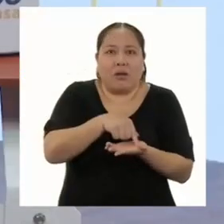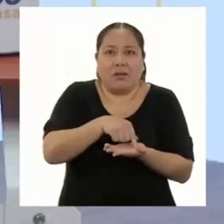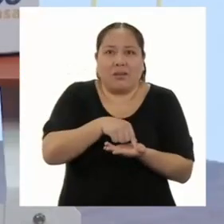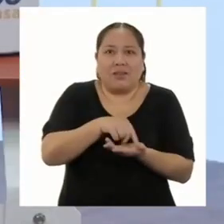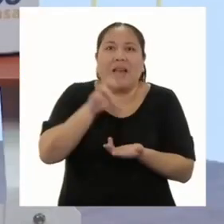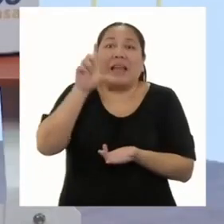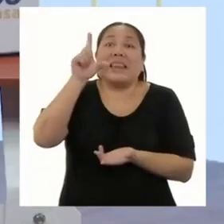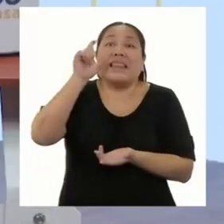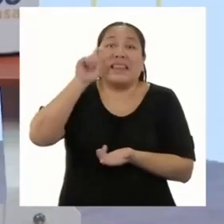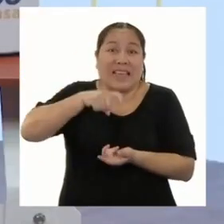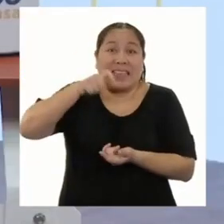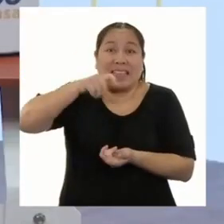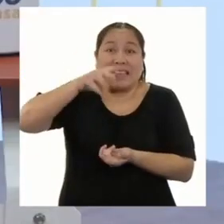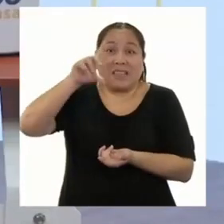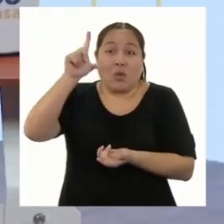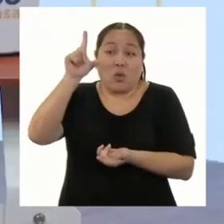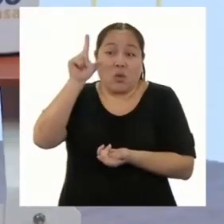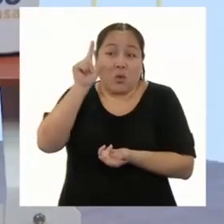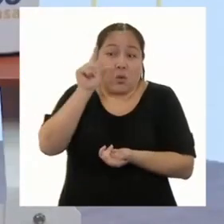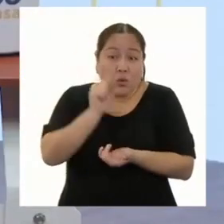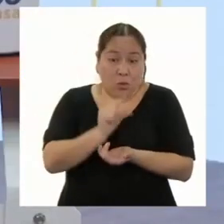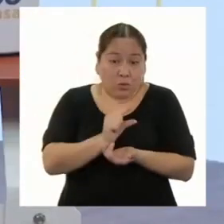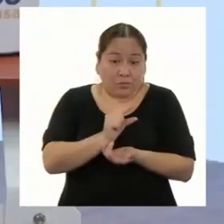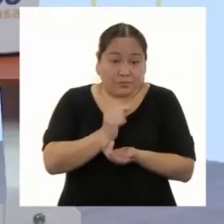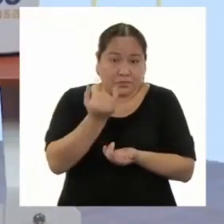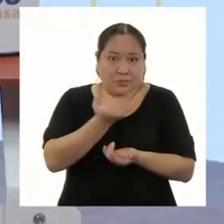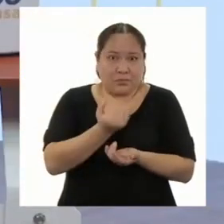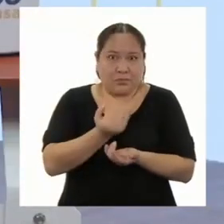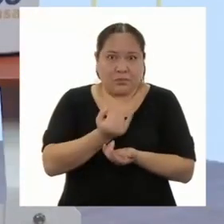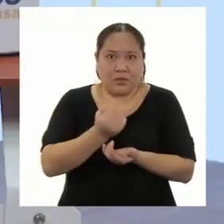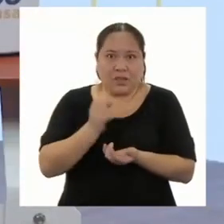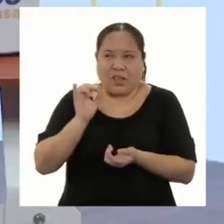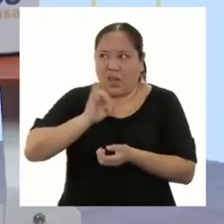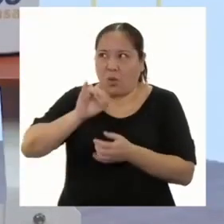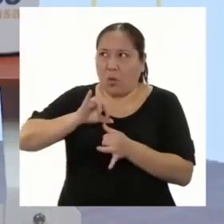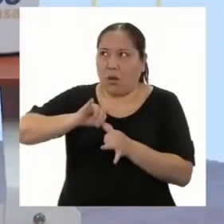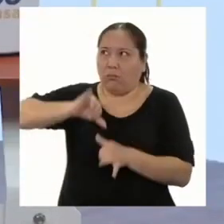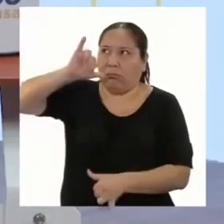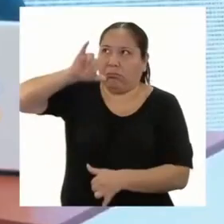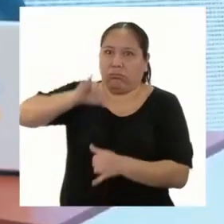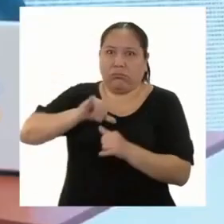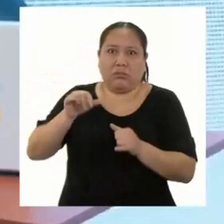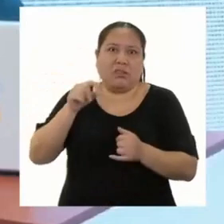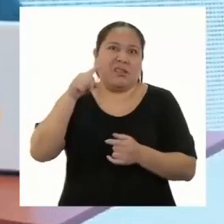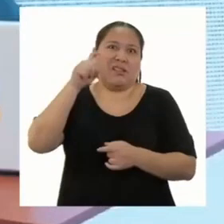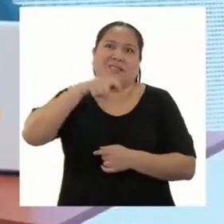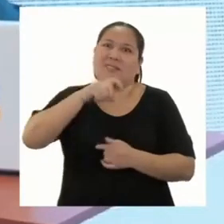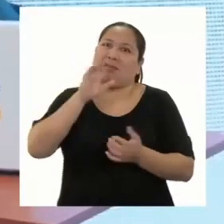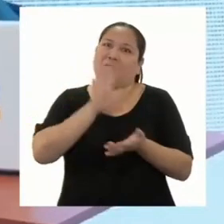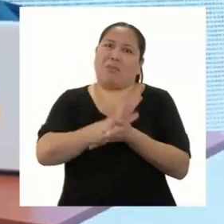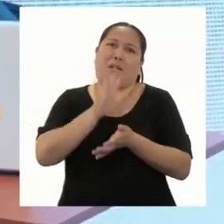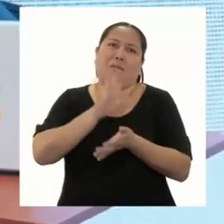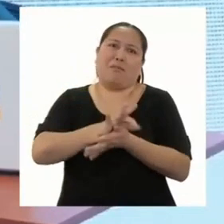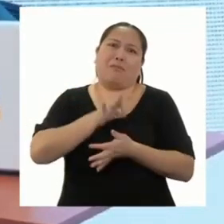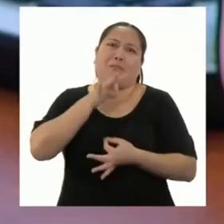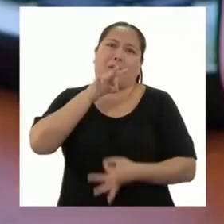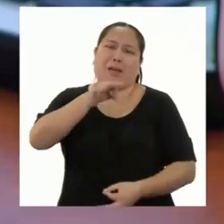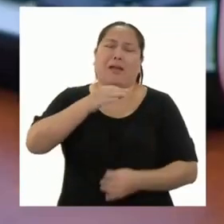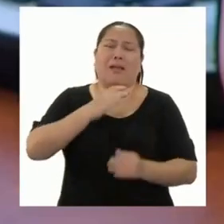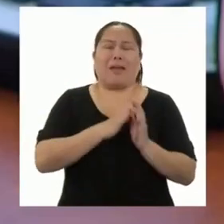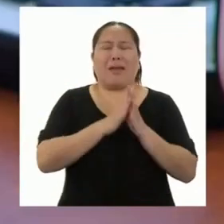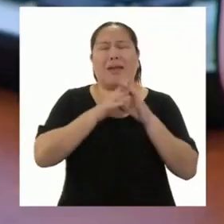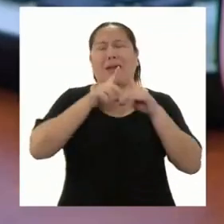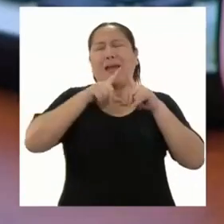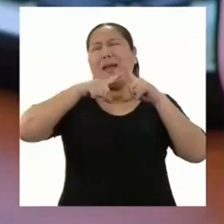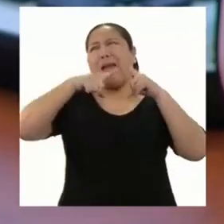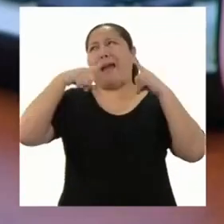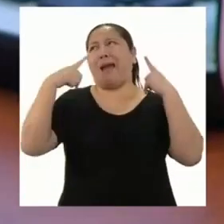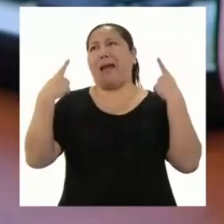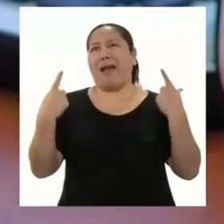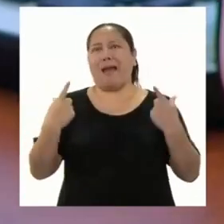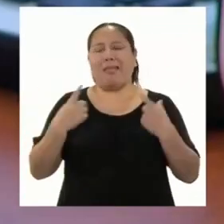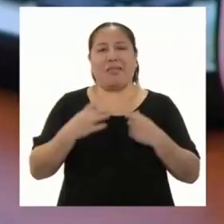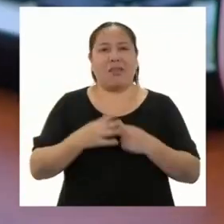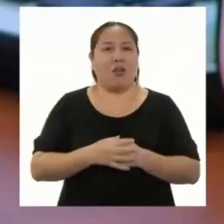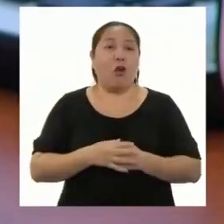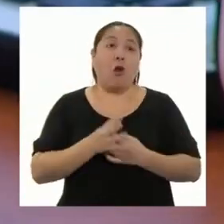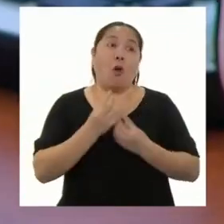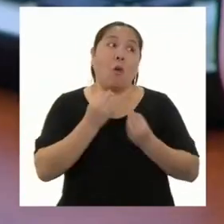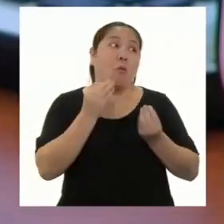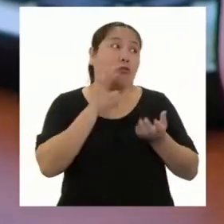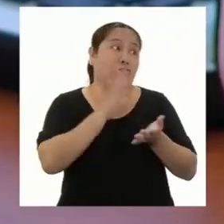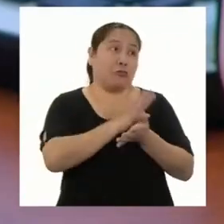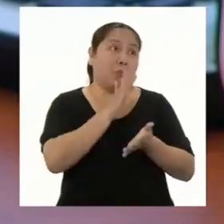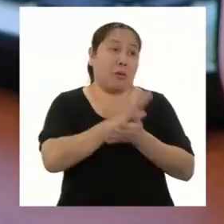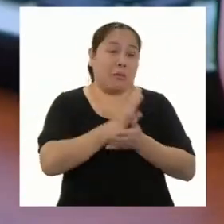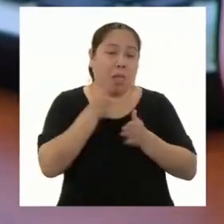la dibujas con todas sus medidas reales, necesitarías un papel gigante, ¿no? ¡O muchos papeles